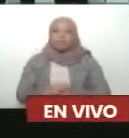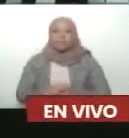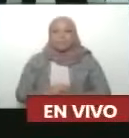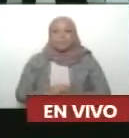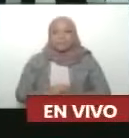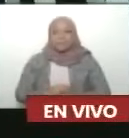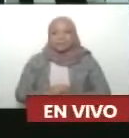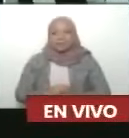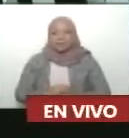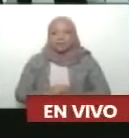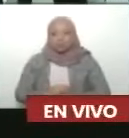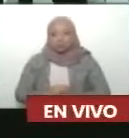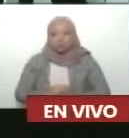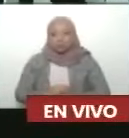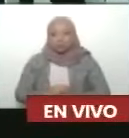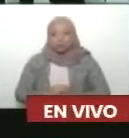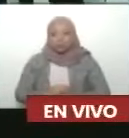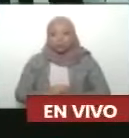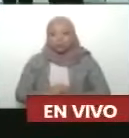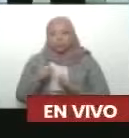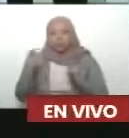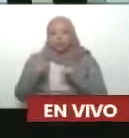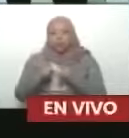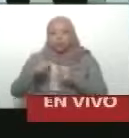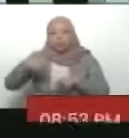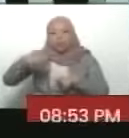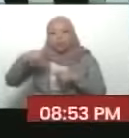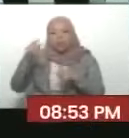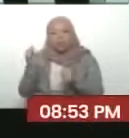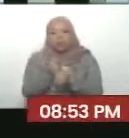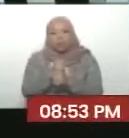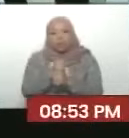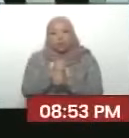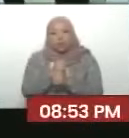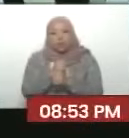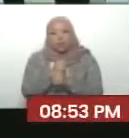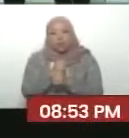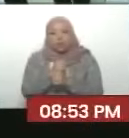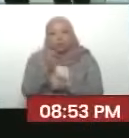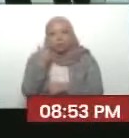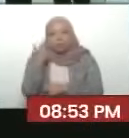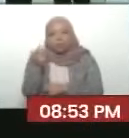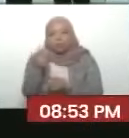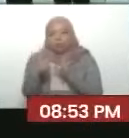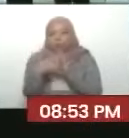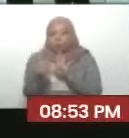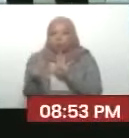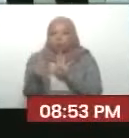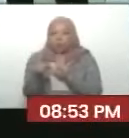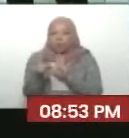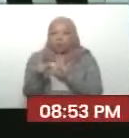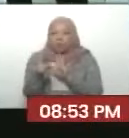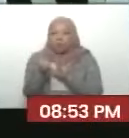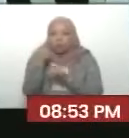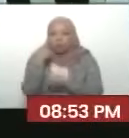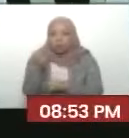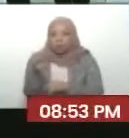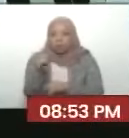¿Ves? Y de repente me encuentro un TikTok que estaba viral y